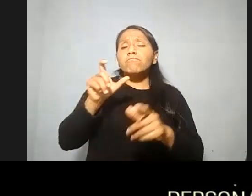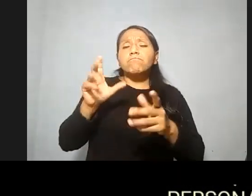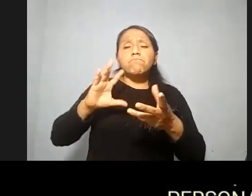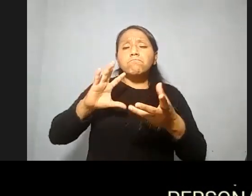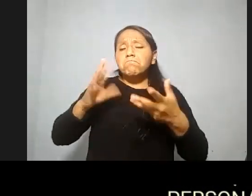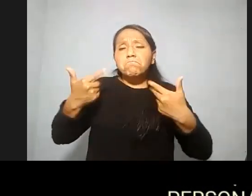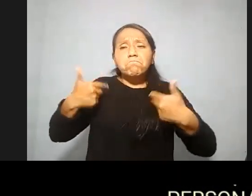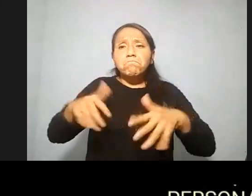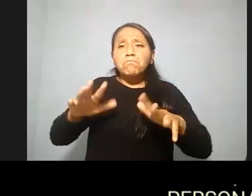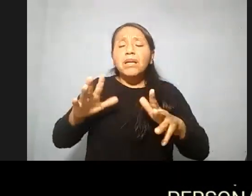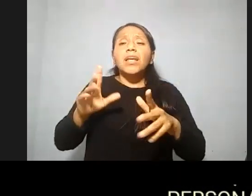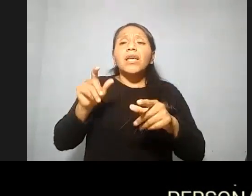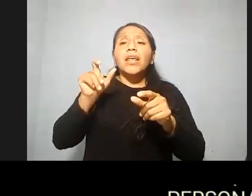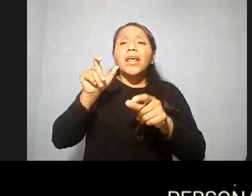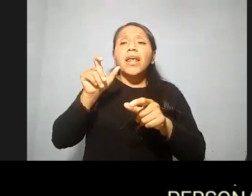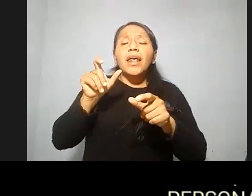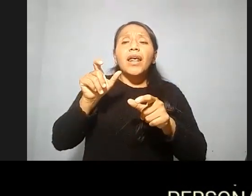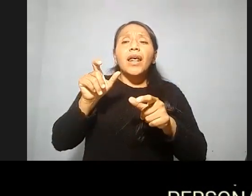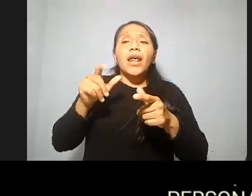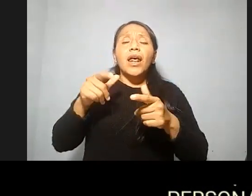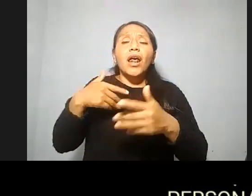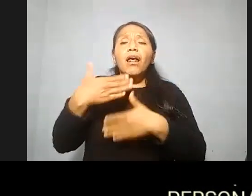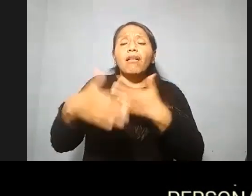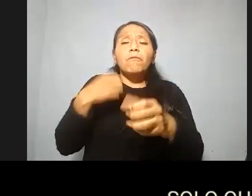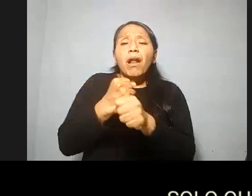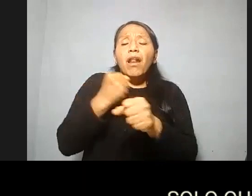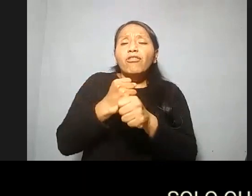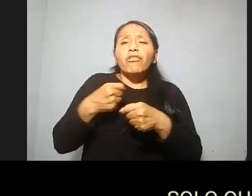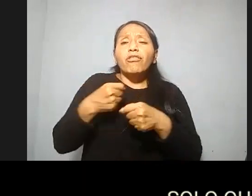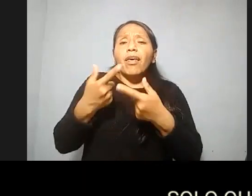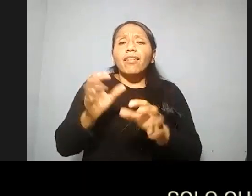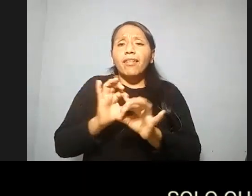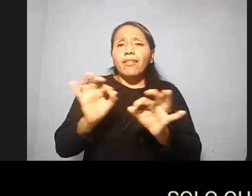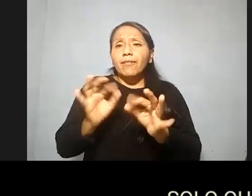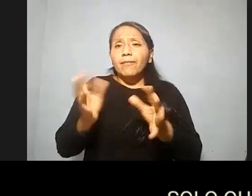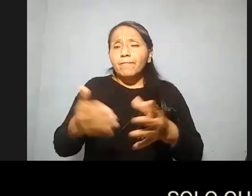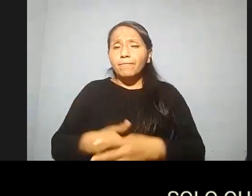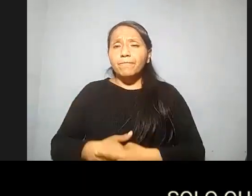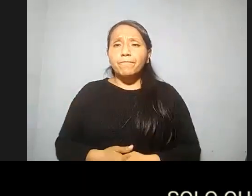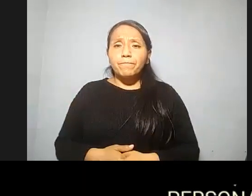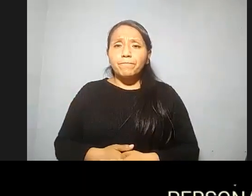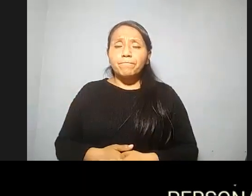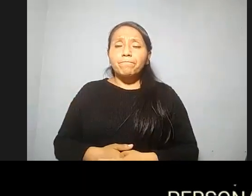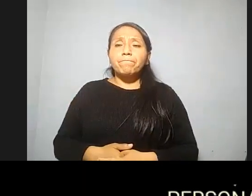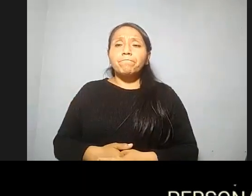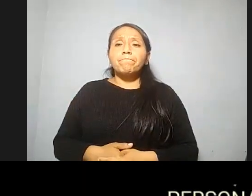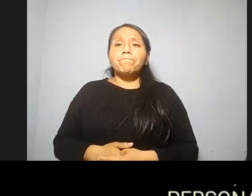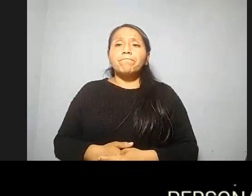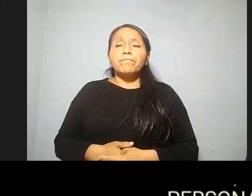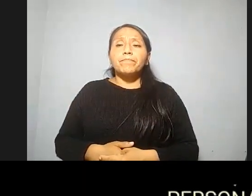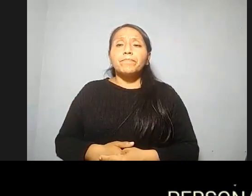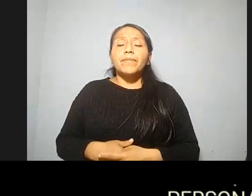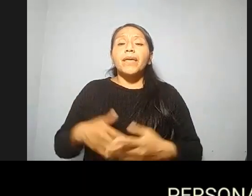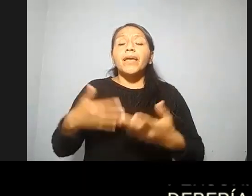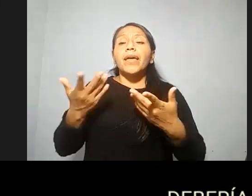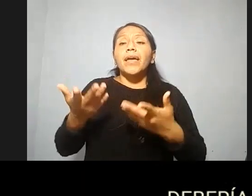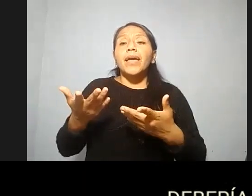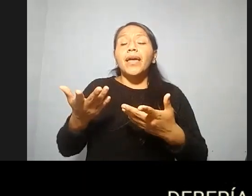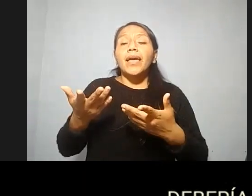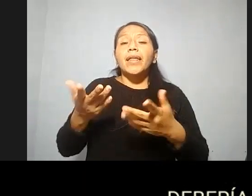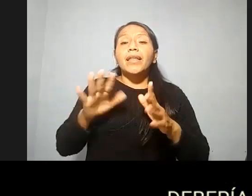esos casos no serían provechosos para la sociedad. Por otra parte, en el submodelo de